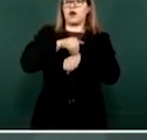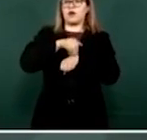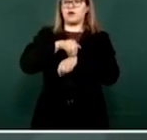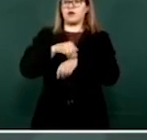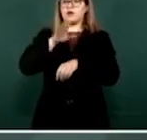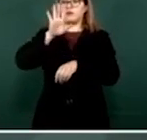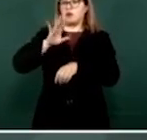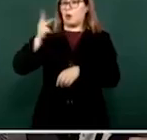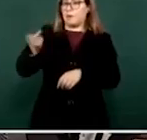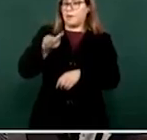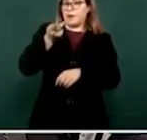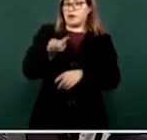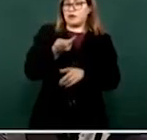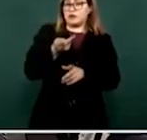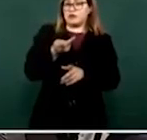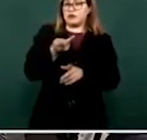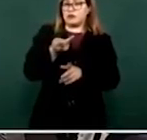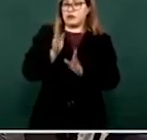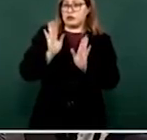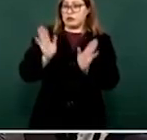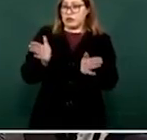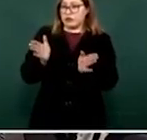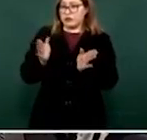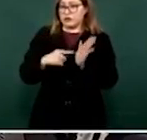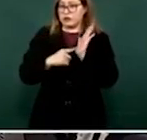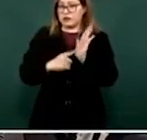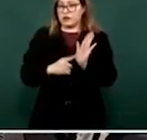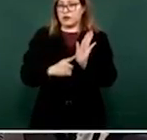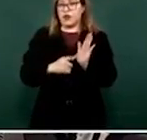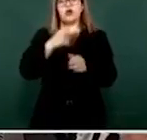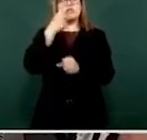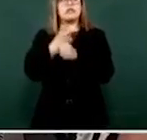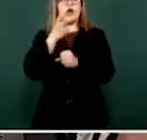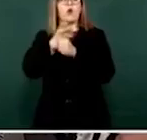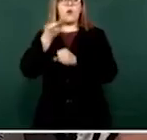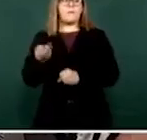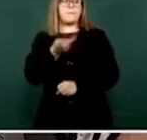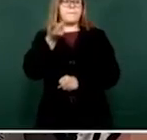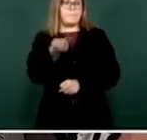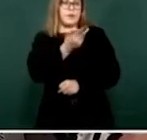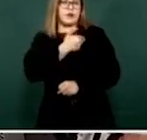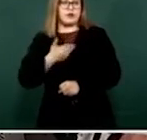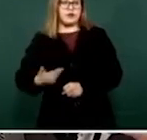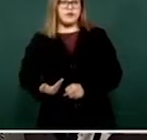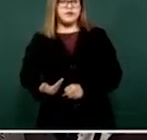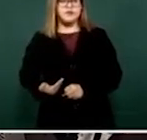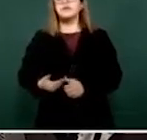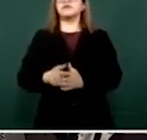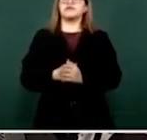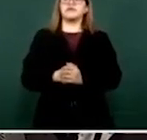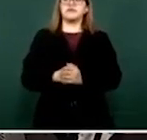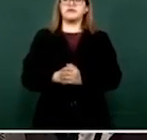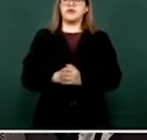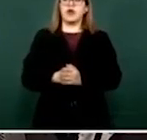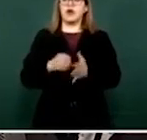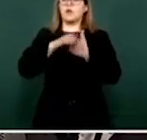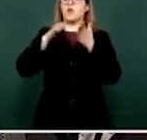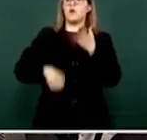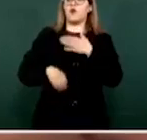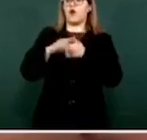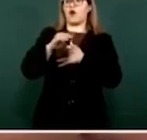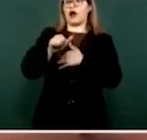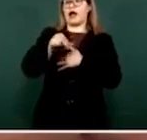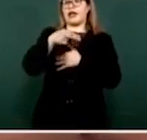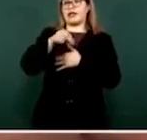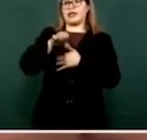segunda. A ver si no. ¿Ya lo presentaron? Una segunda pregunta, señor. Con respecto al sector cañero, bueno,